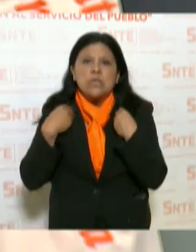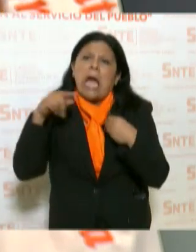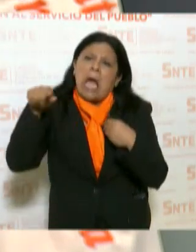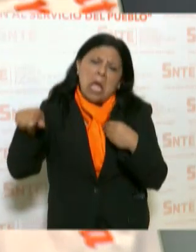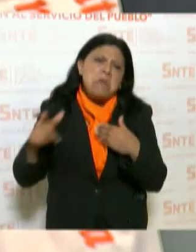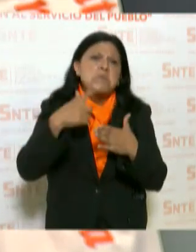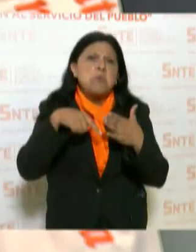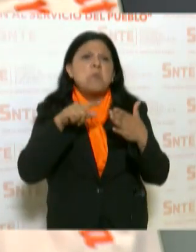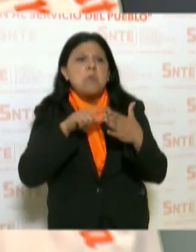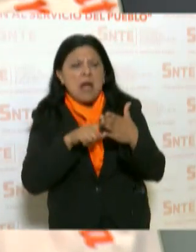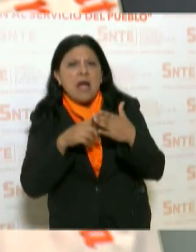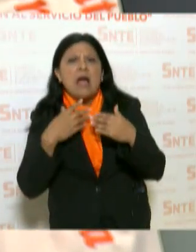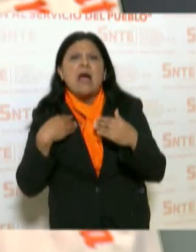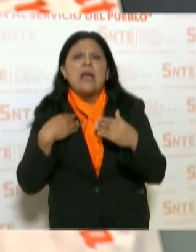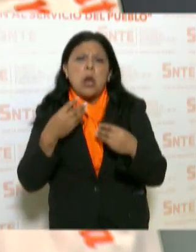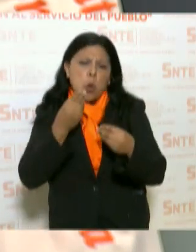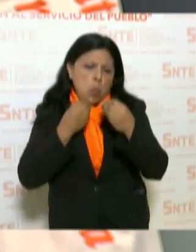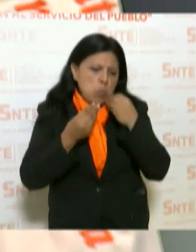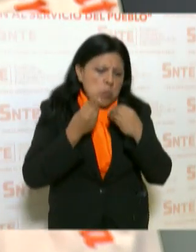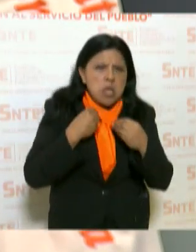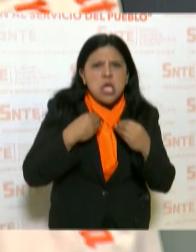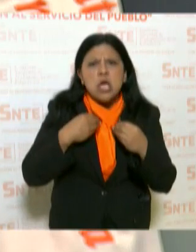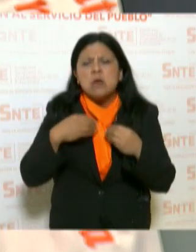hospedaje y nos daban alimentación.